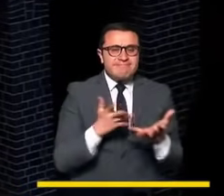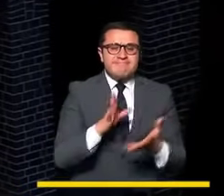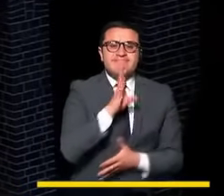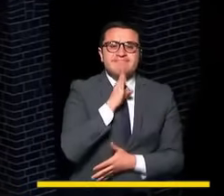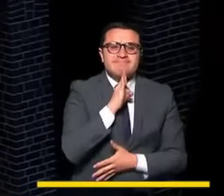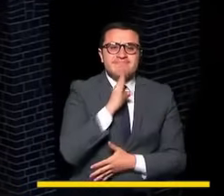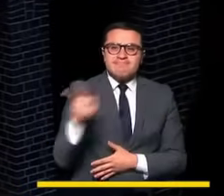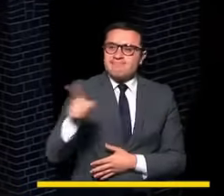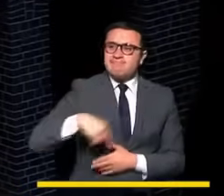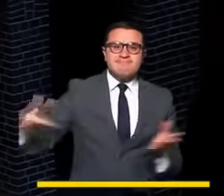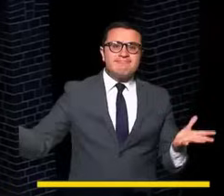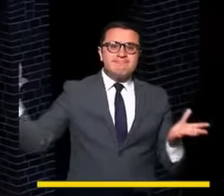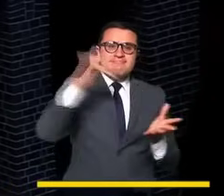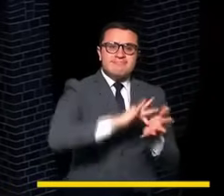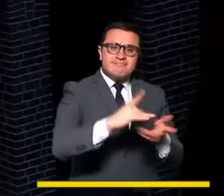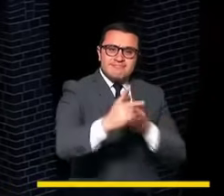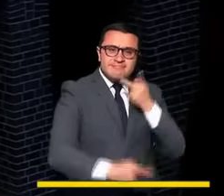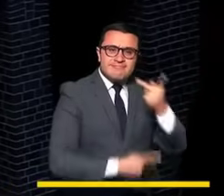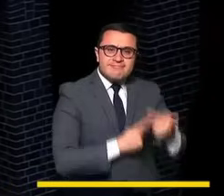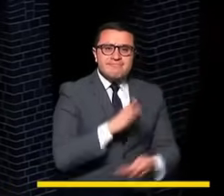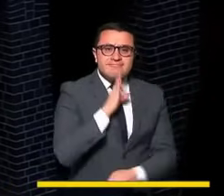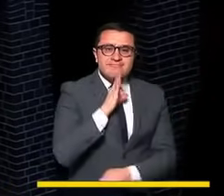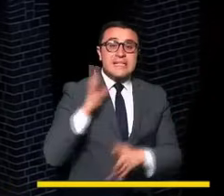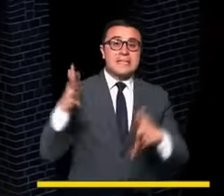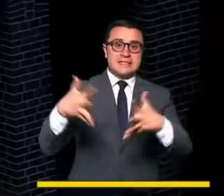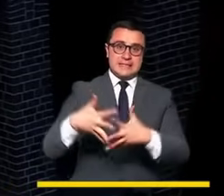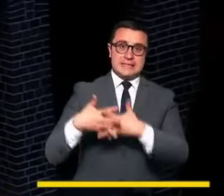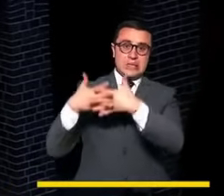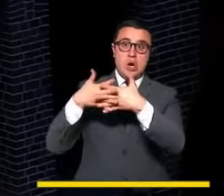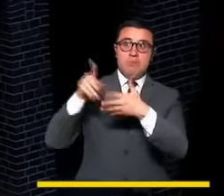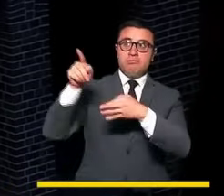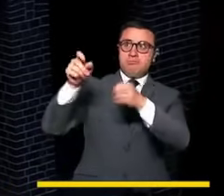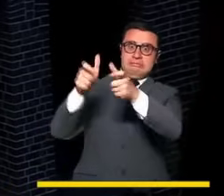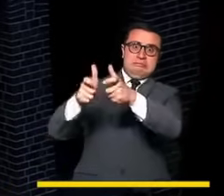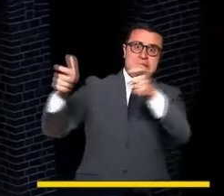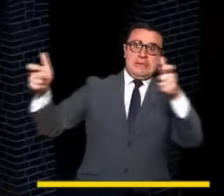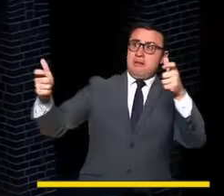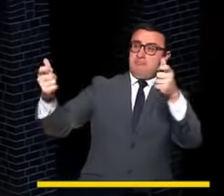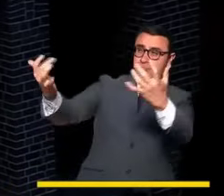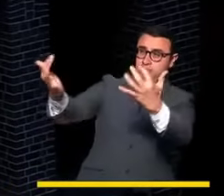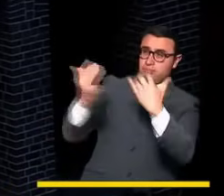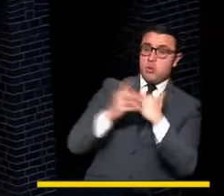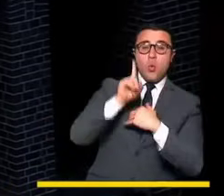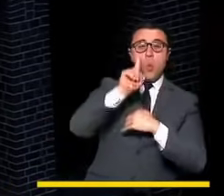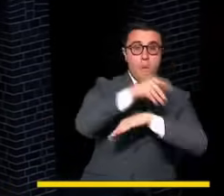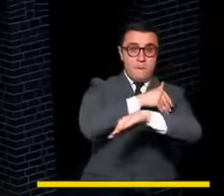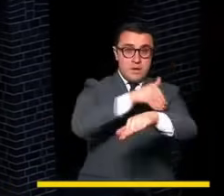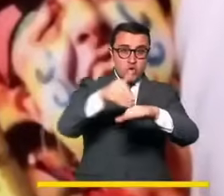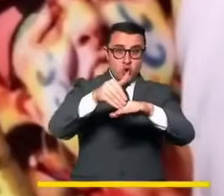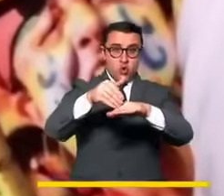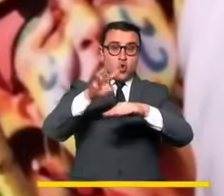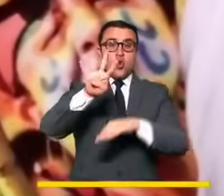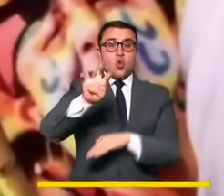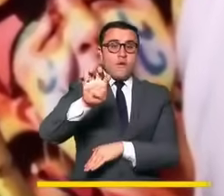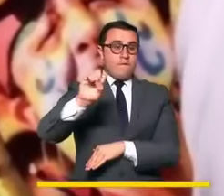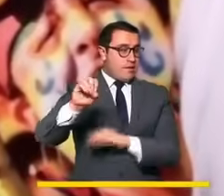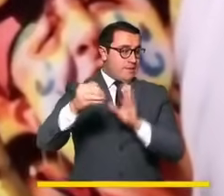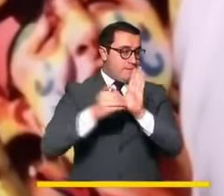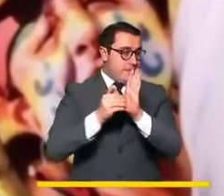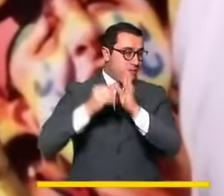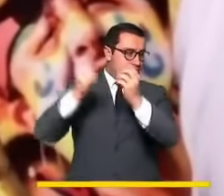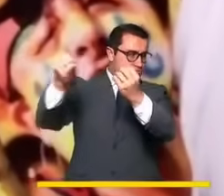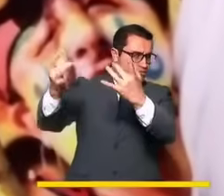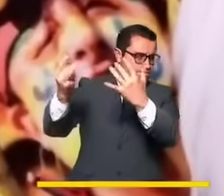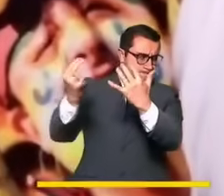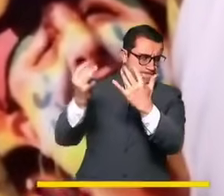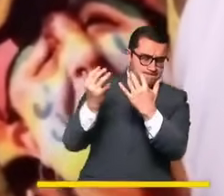turistas, visitantes extranjeros, etcétera, es Estados Unidos. 1 millón aquí, según estas cifras, 1,090,000.